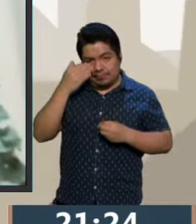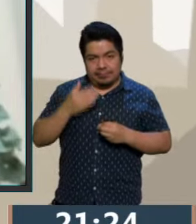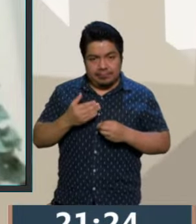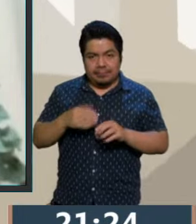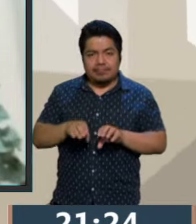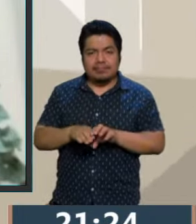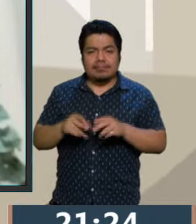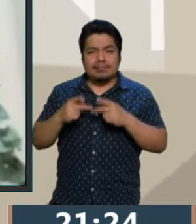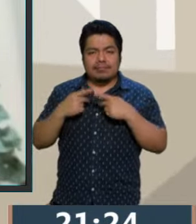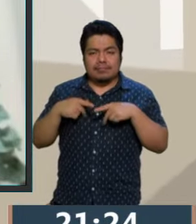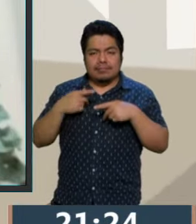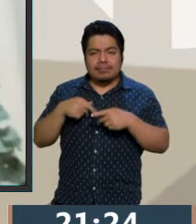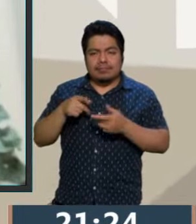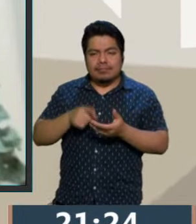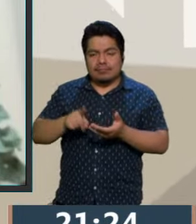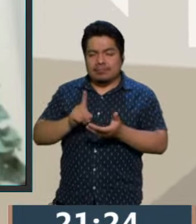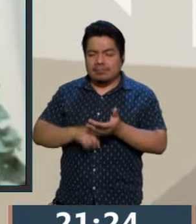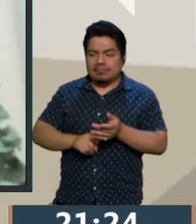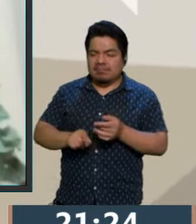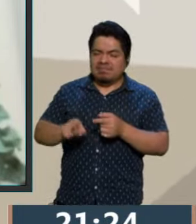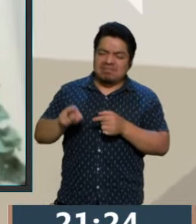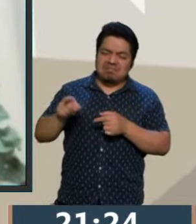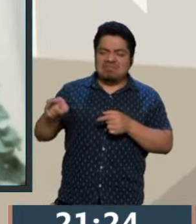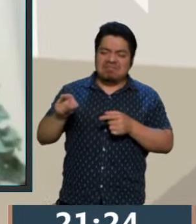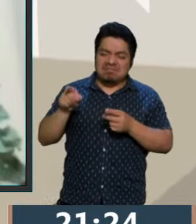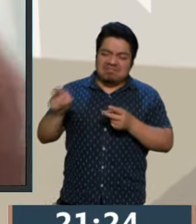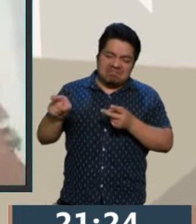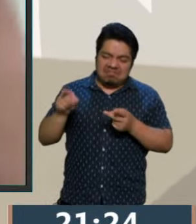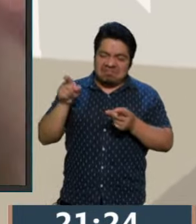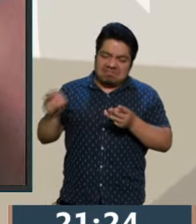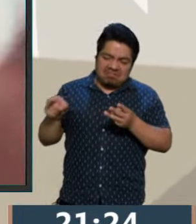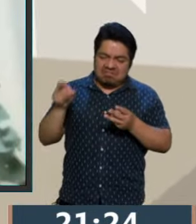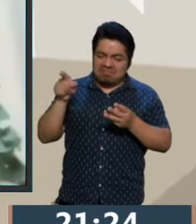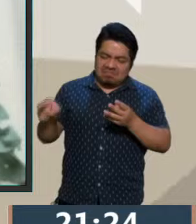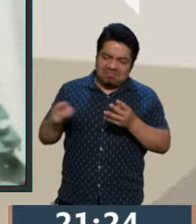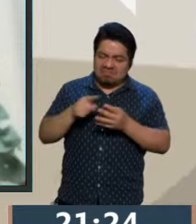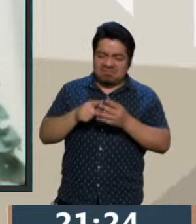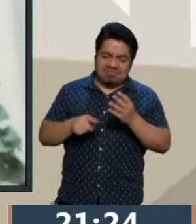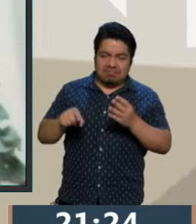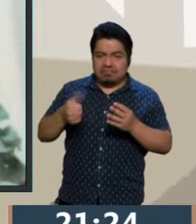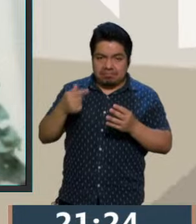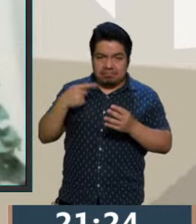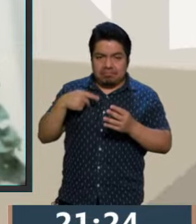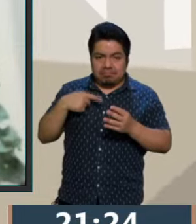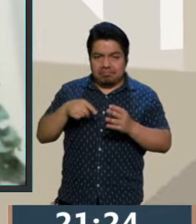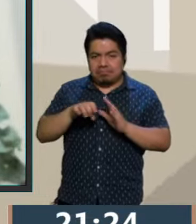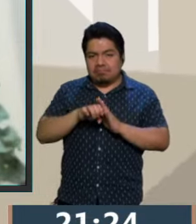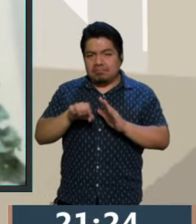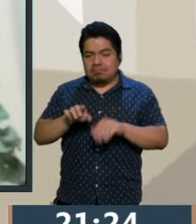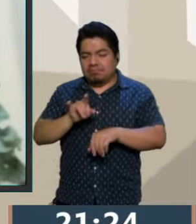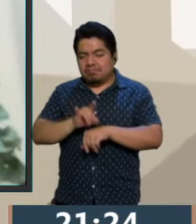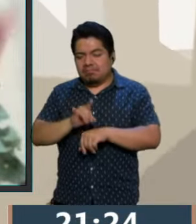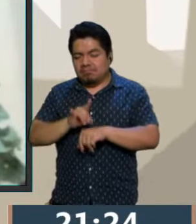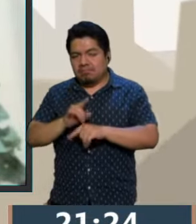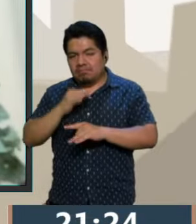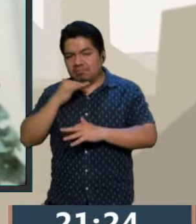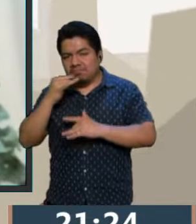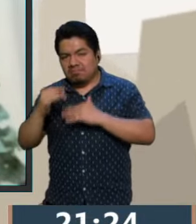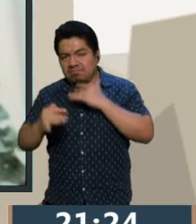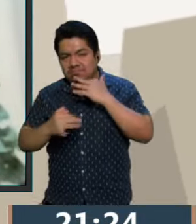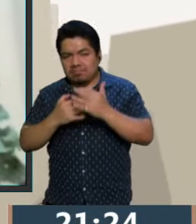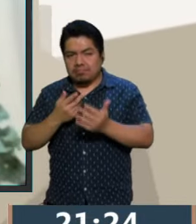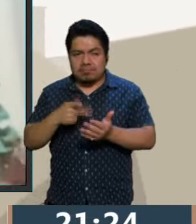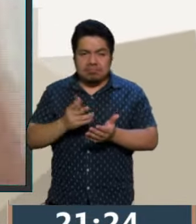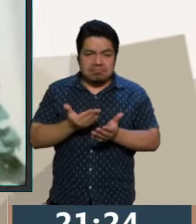esta persona que señala constantemente a otras personas como presuntos corruptos, incluso sin